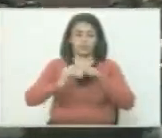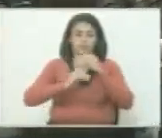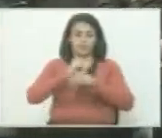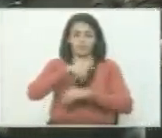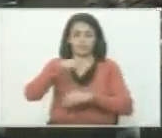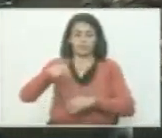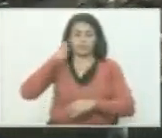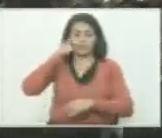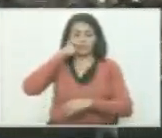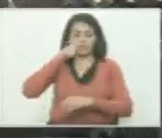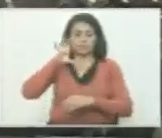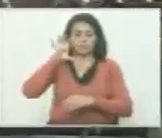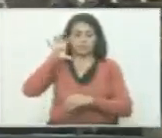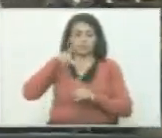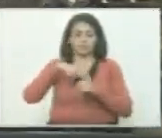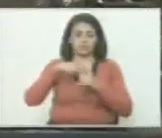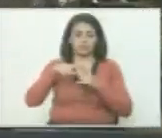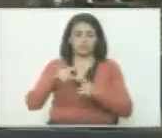patria!